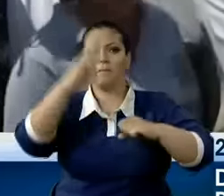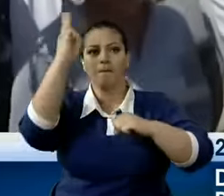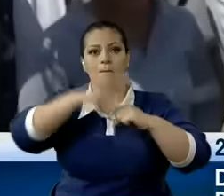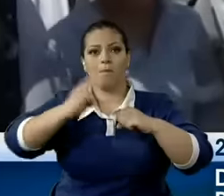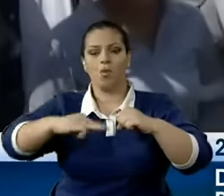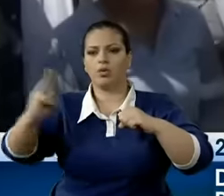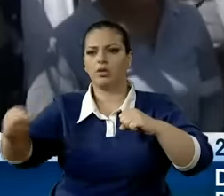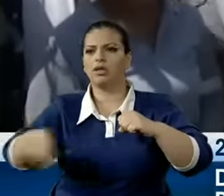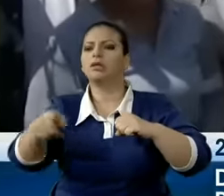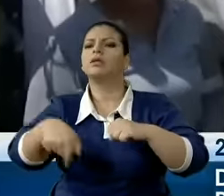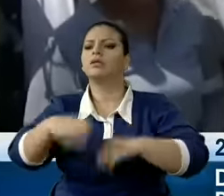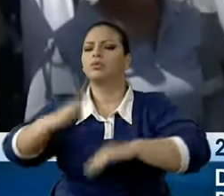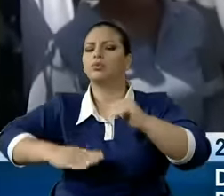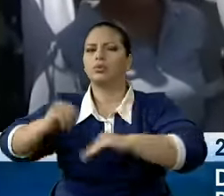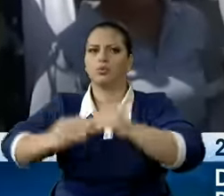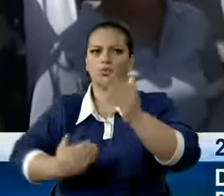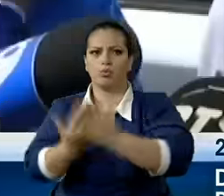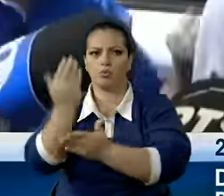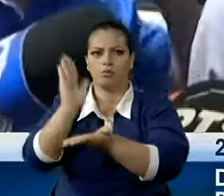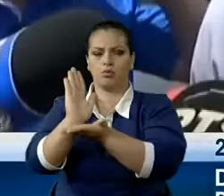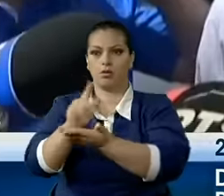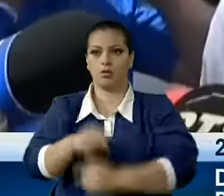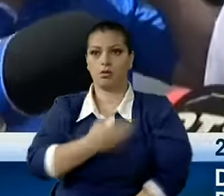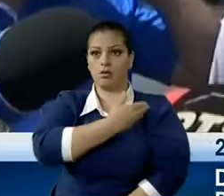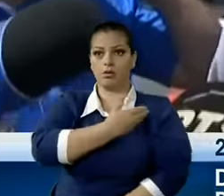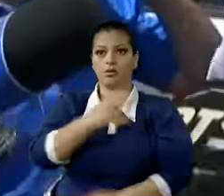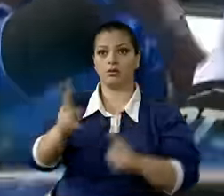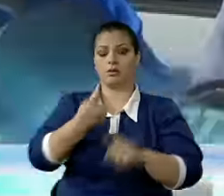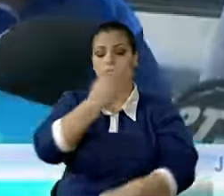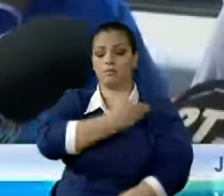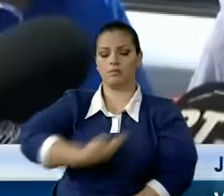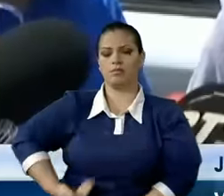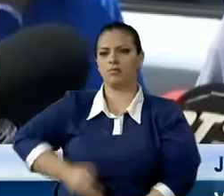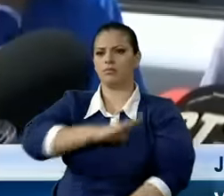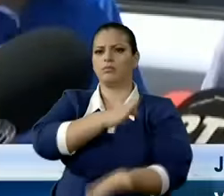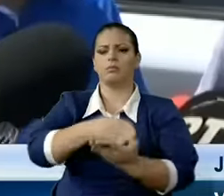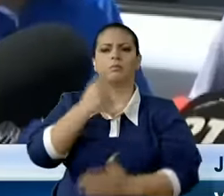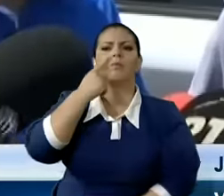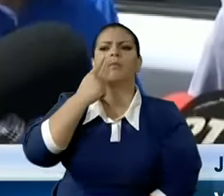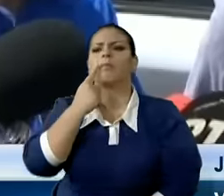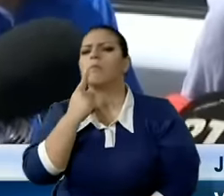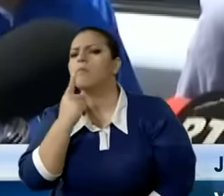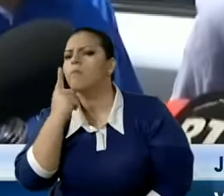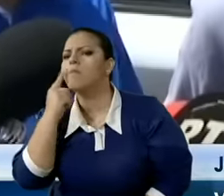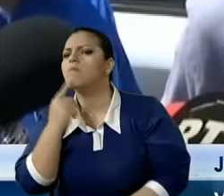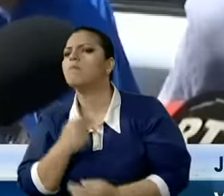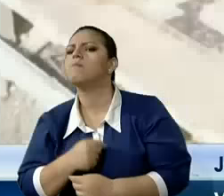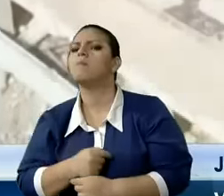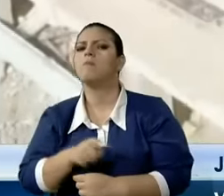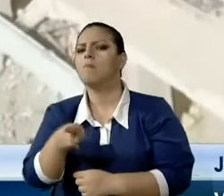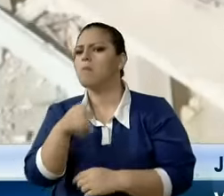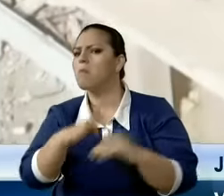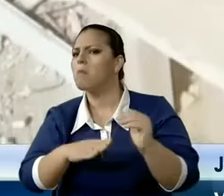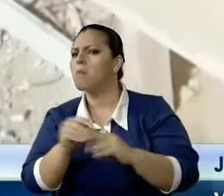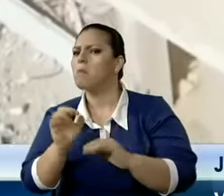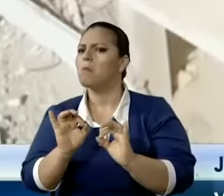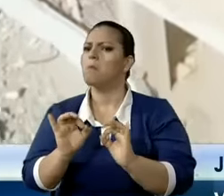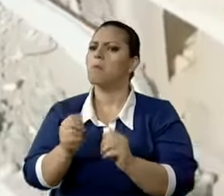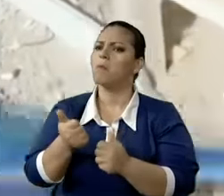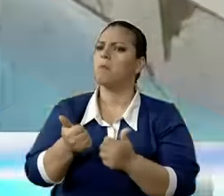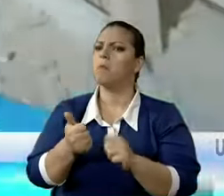el vicepresidente de la República, Jorge Glass. Un hospital que va a tener 200 camas, es decir, va a tener mejores condiciones de lo que